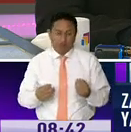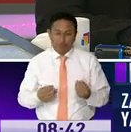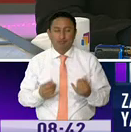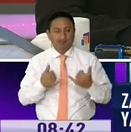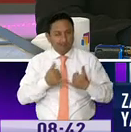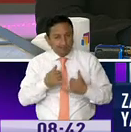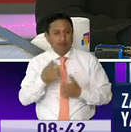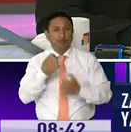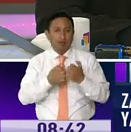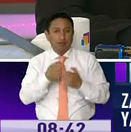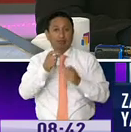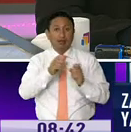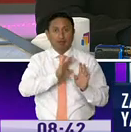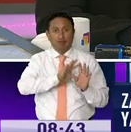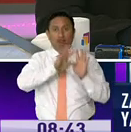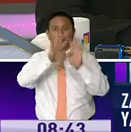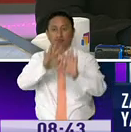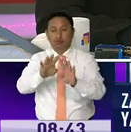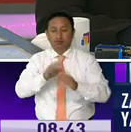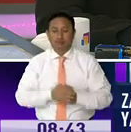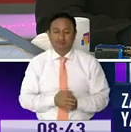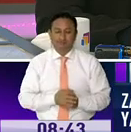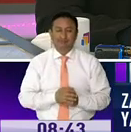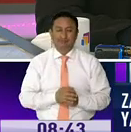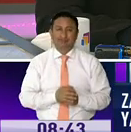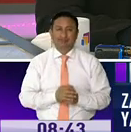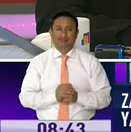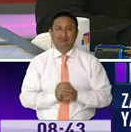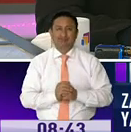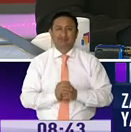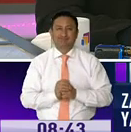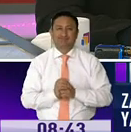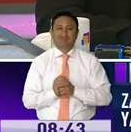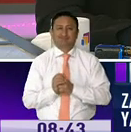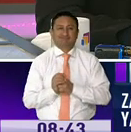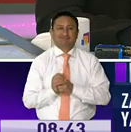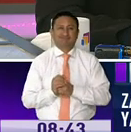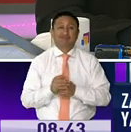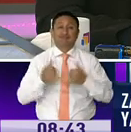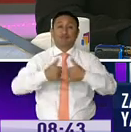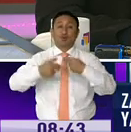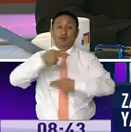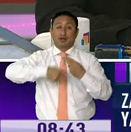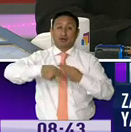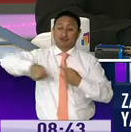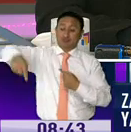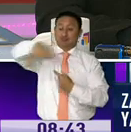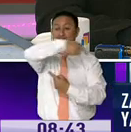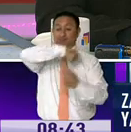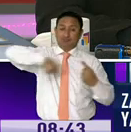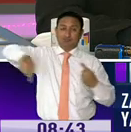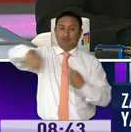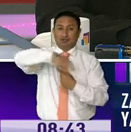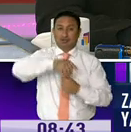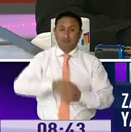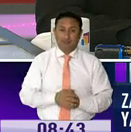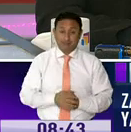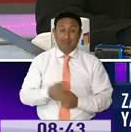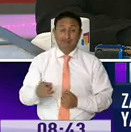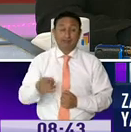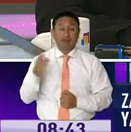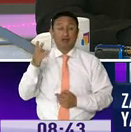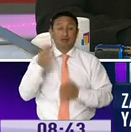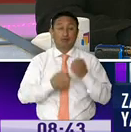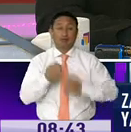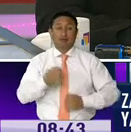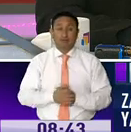tenemos gran cantidad de personas en los mercados, en los alrededores de los centros comerciales, de los supermercados, es donde tenemos conflicto.